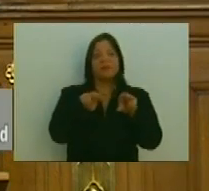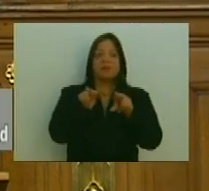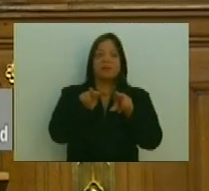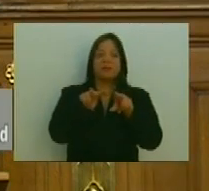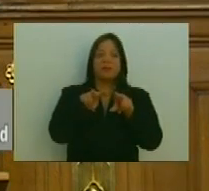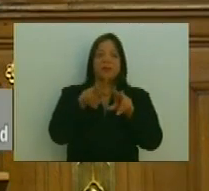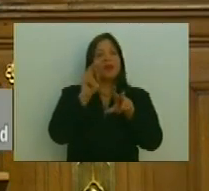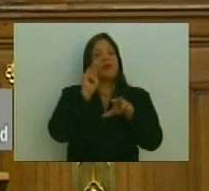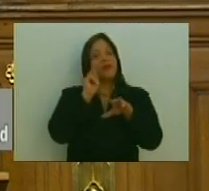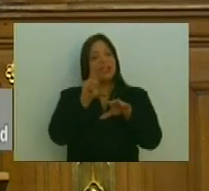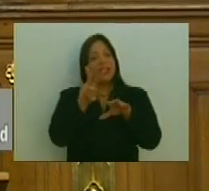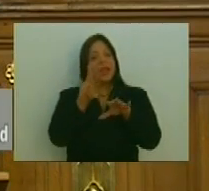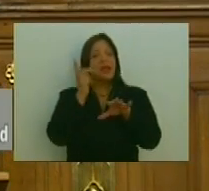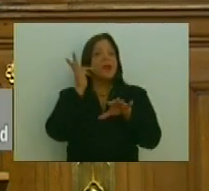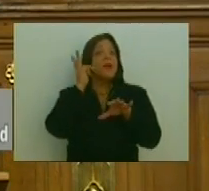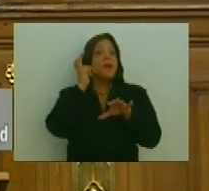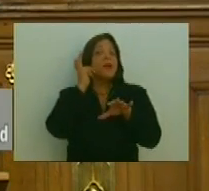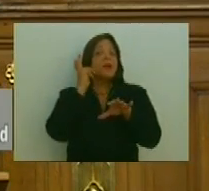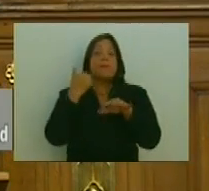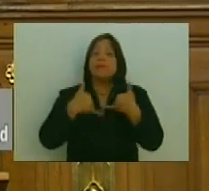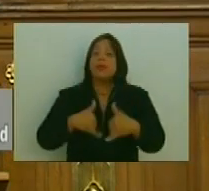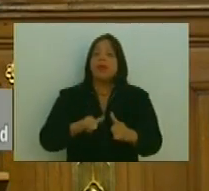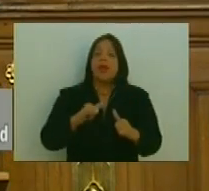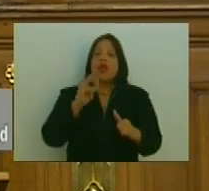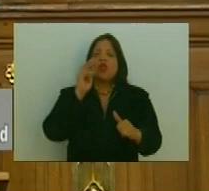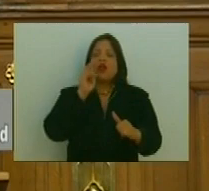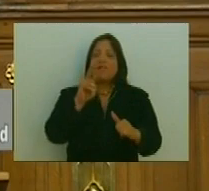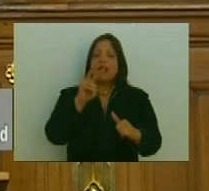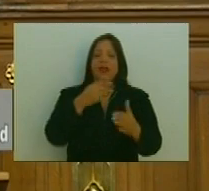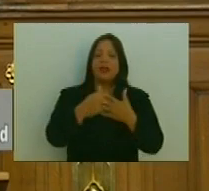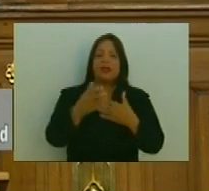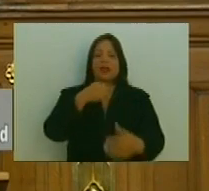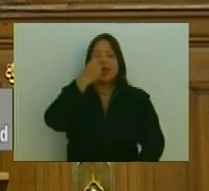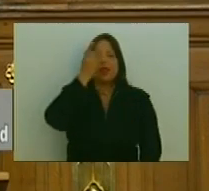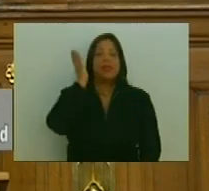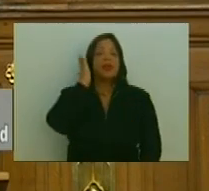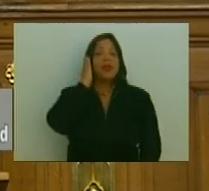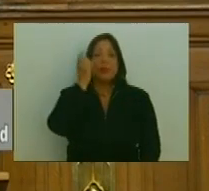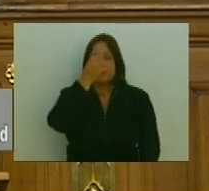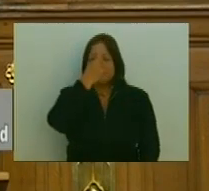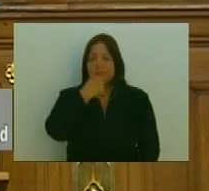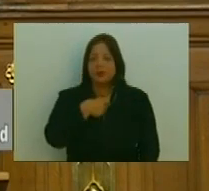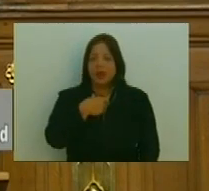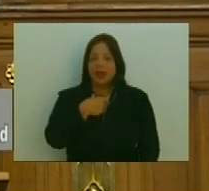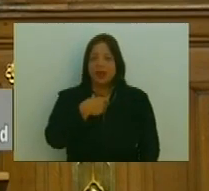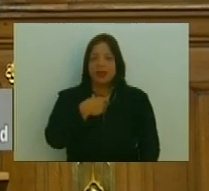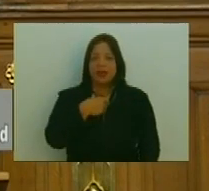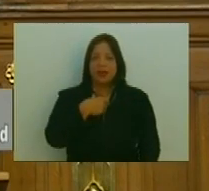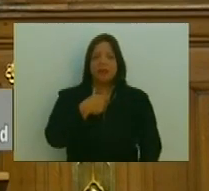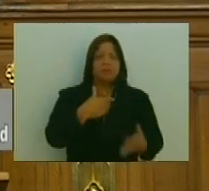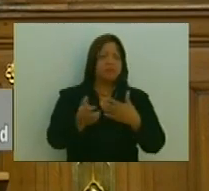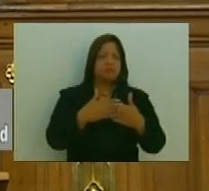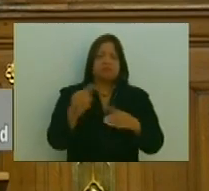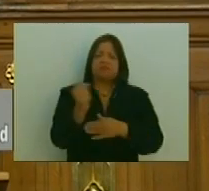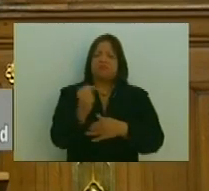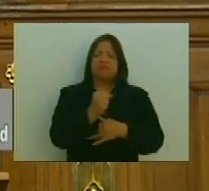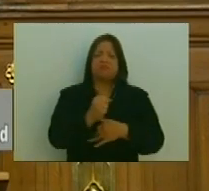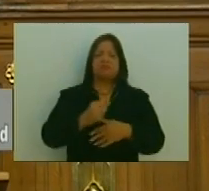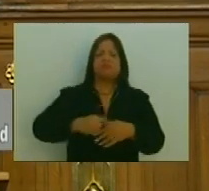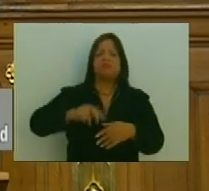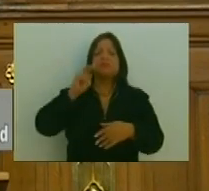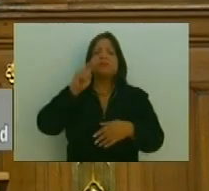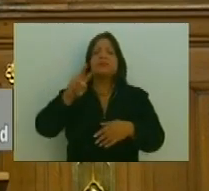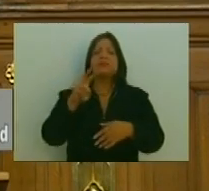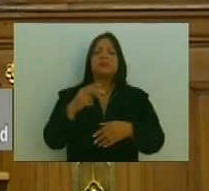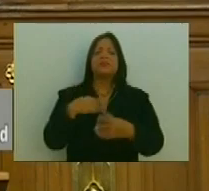Digo veíamos, aunque mi hija no ve. Mi hija tiene discapacidad visual y autista, pero igual